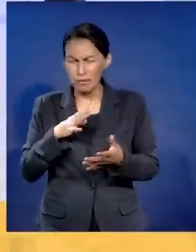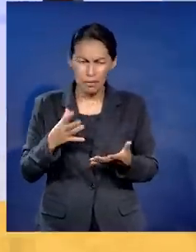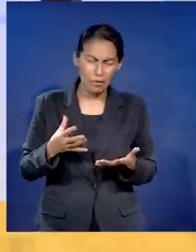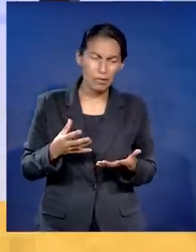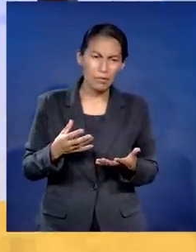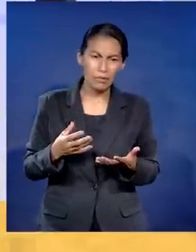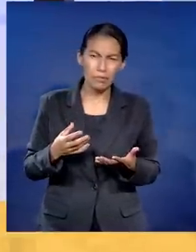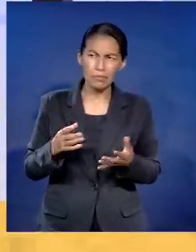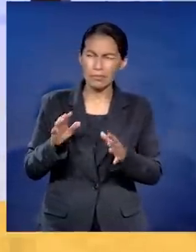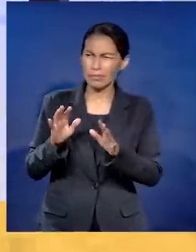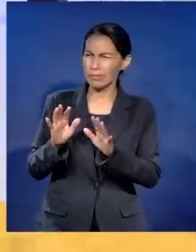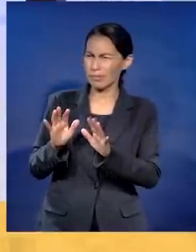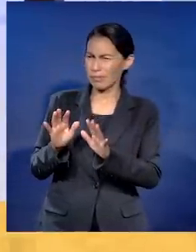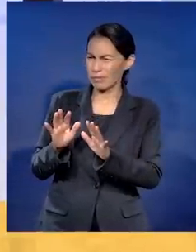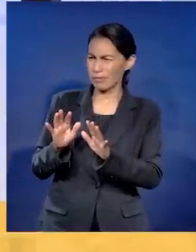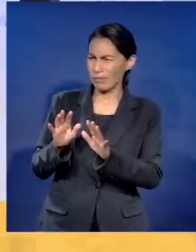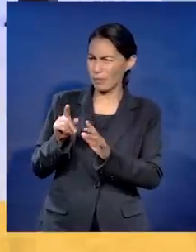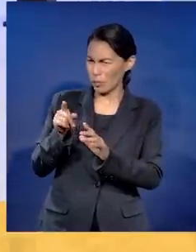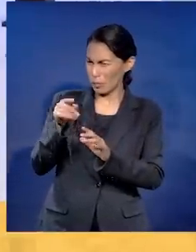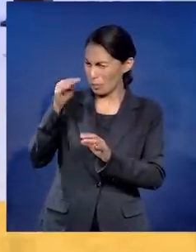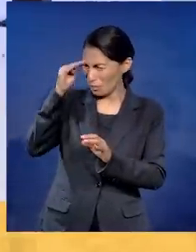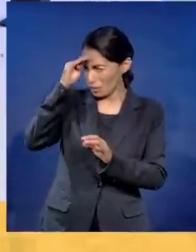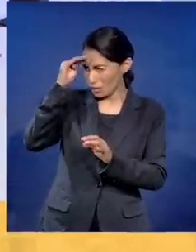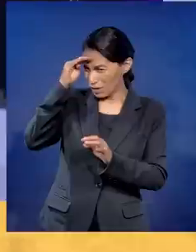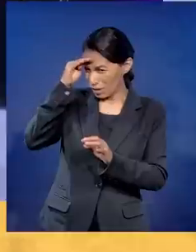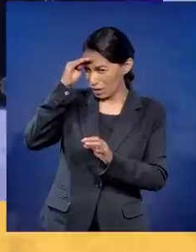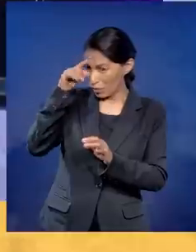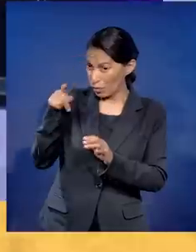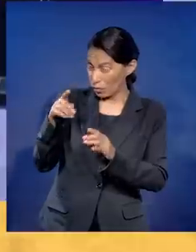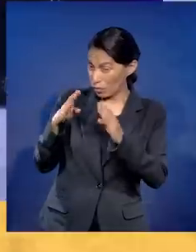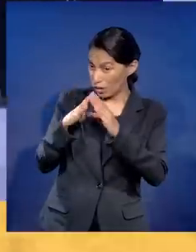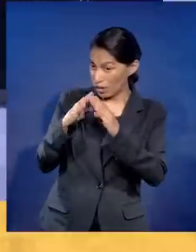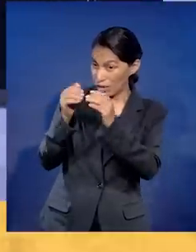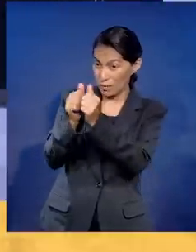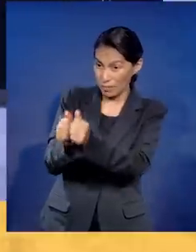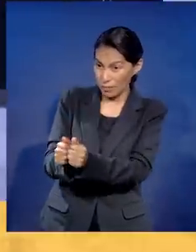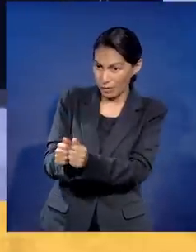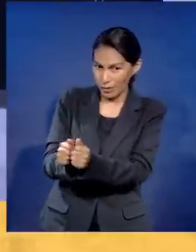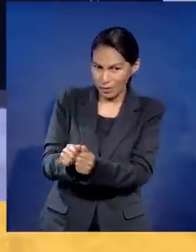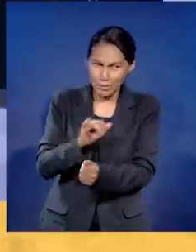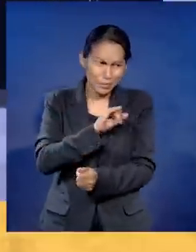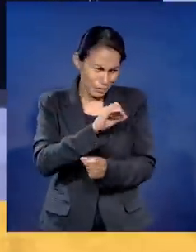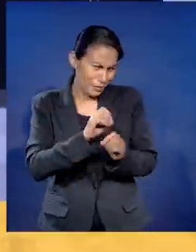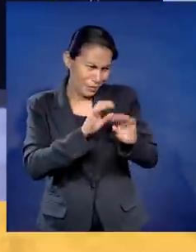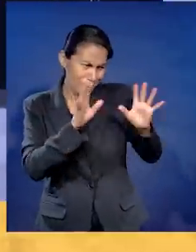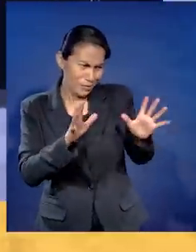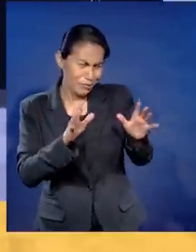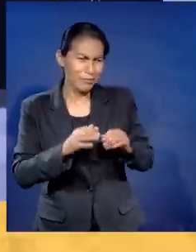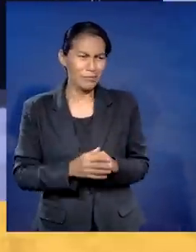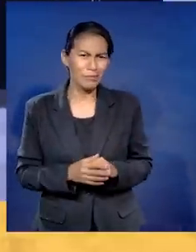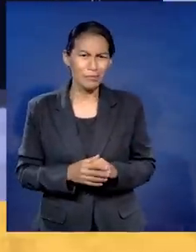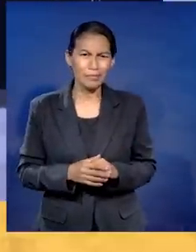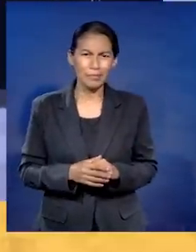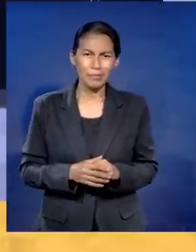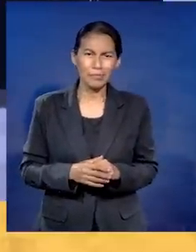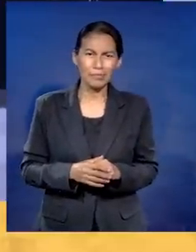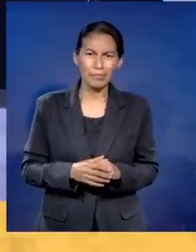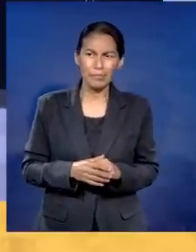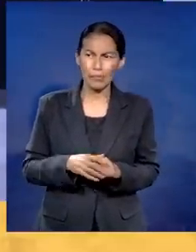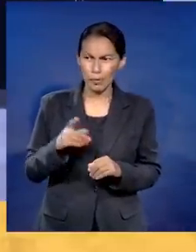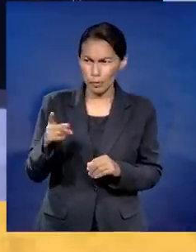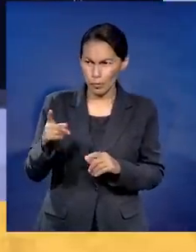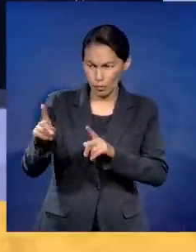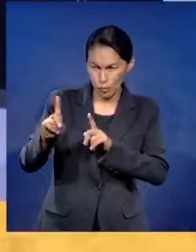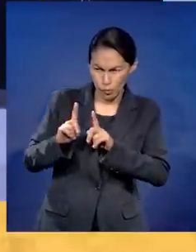cuando tú llegues. Le digo, a ver. O sea que tú estás pensando que cuando nos casemos te vas a quedar en casa. Claro.